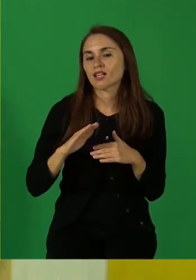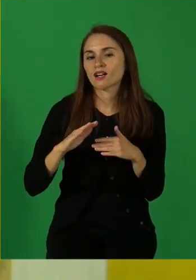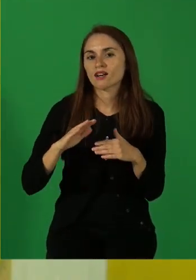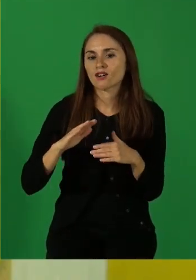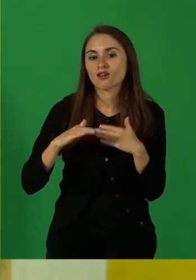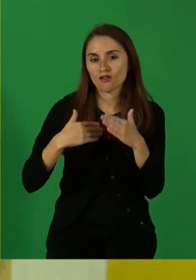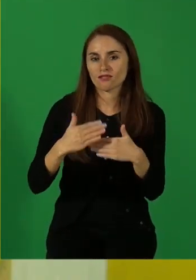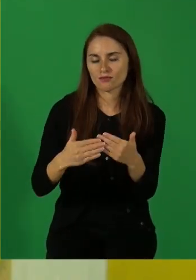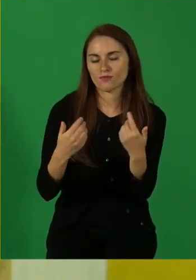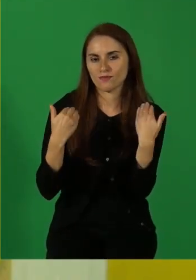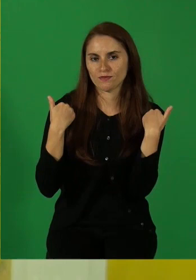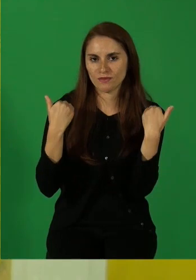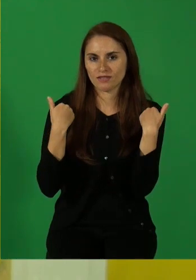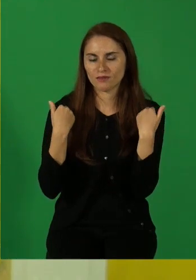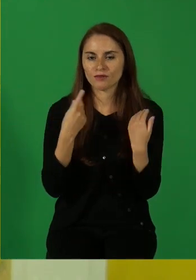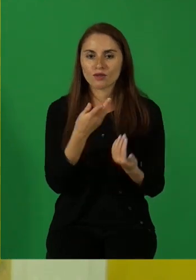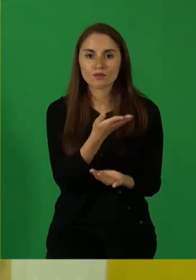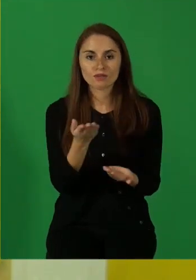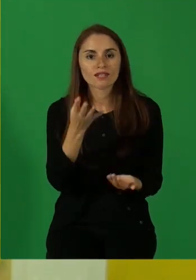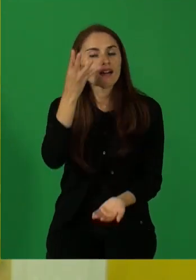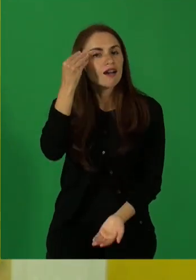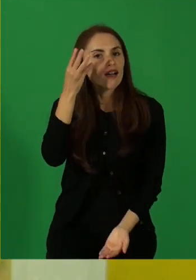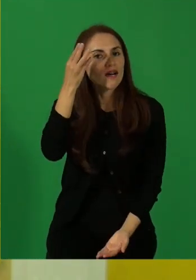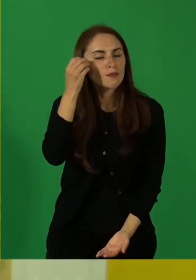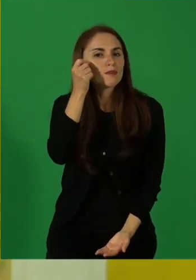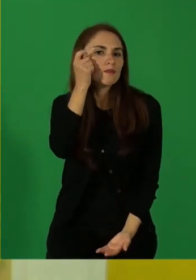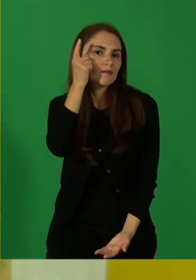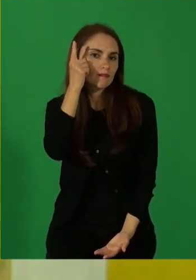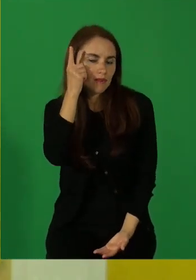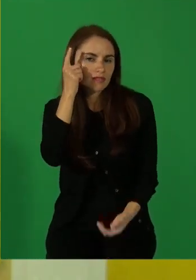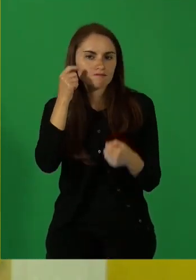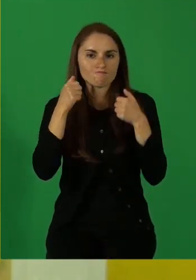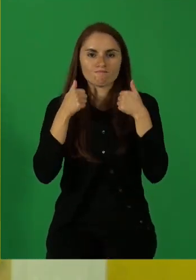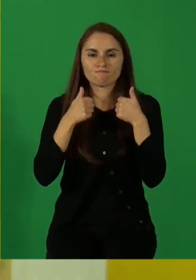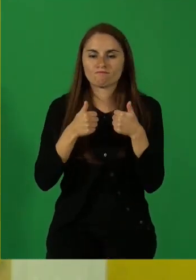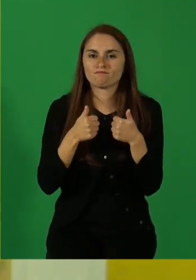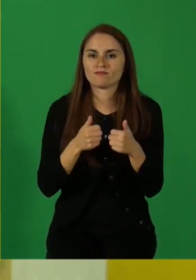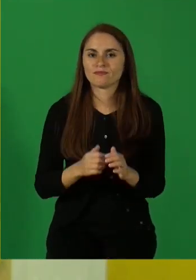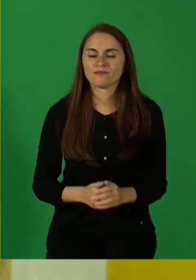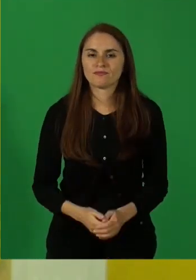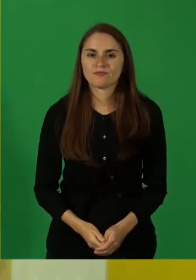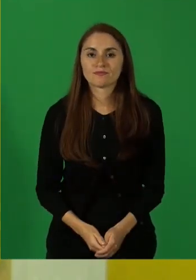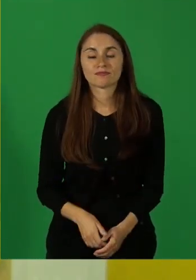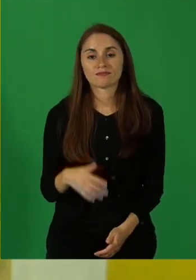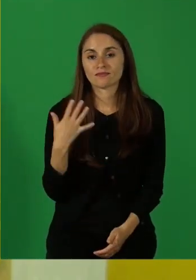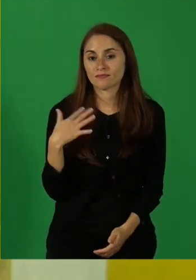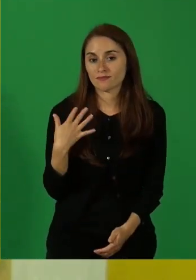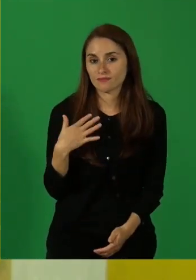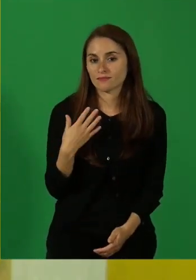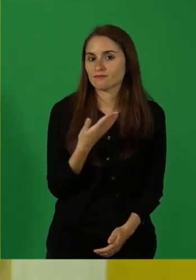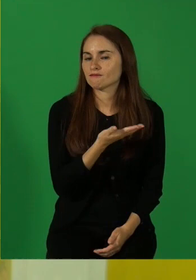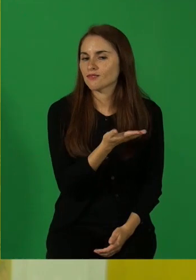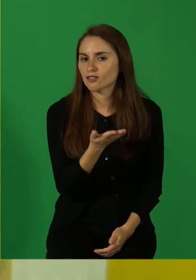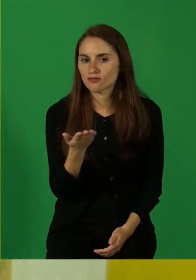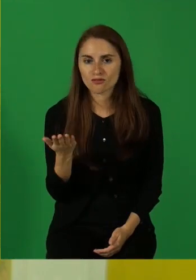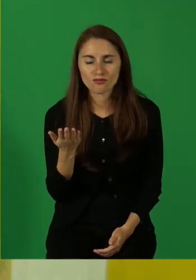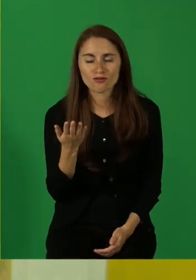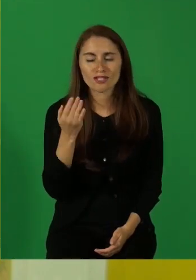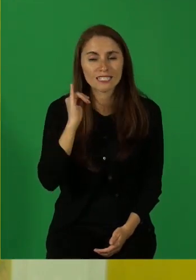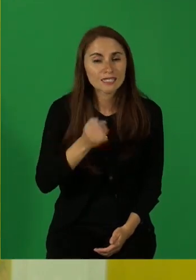que tú vayas aprendiendo, ¿no es cierto? Y afianzando este contenido muy importante para toda tu